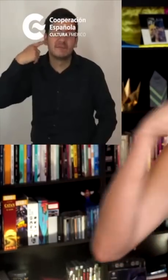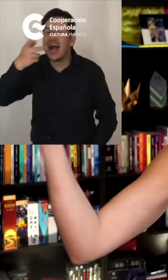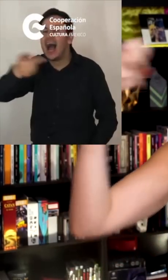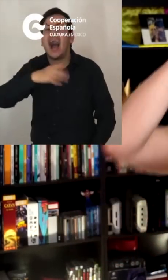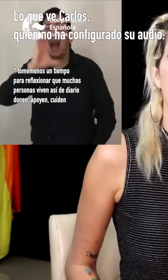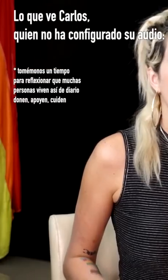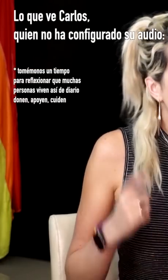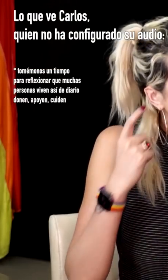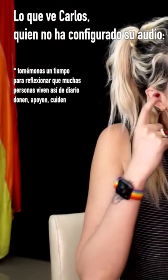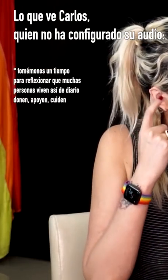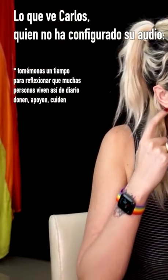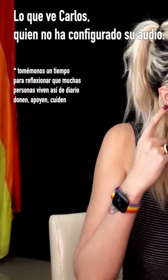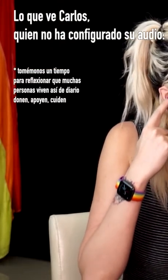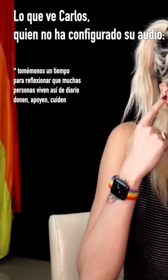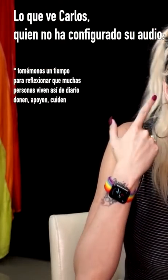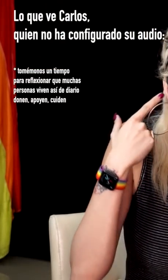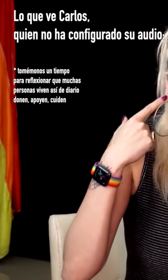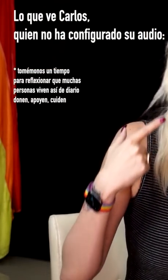Carlos.